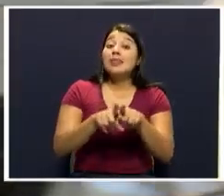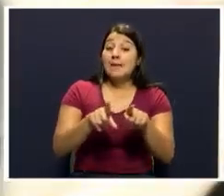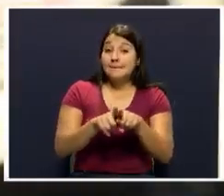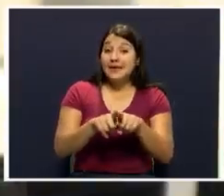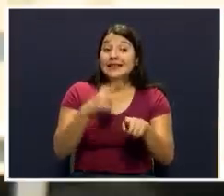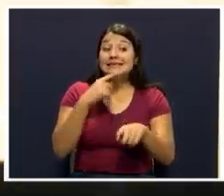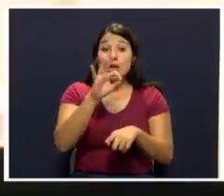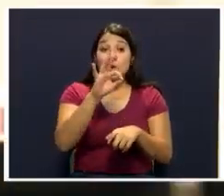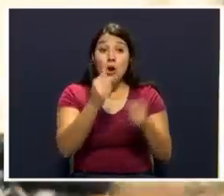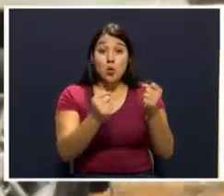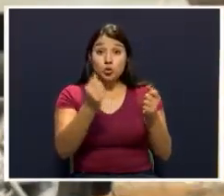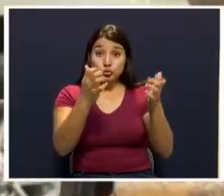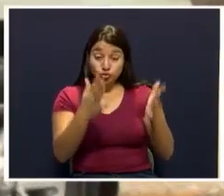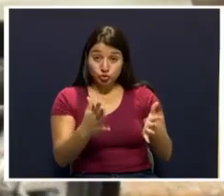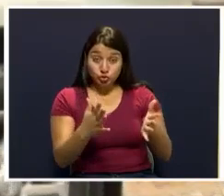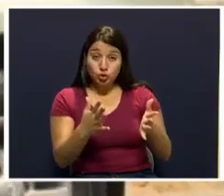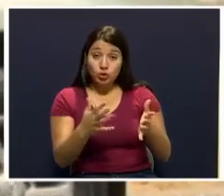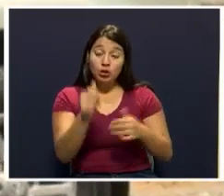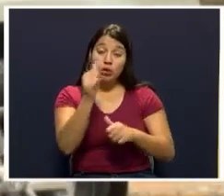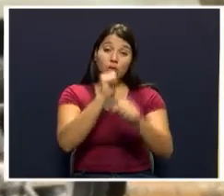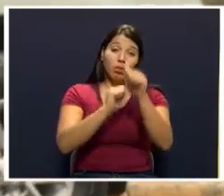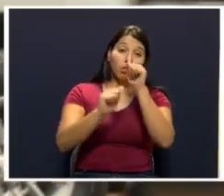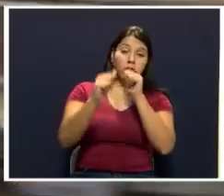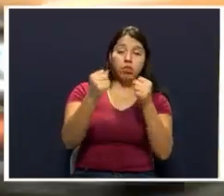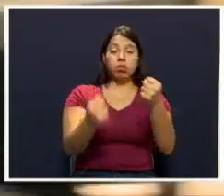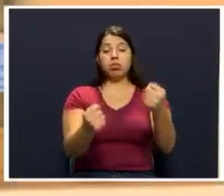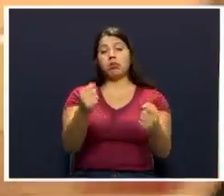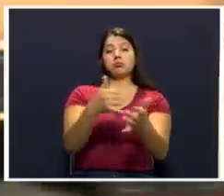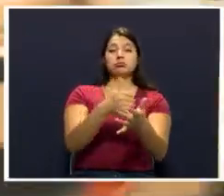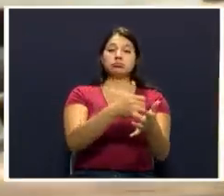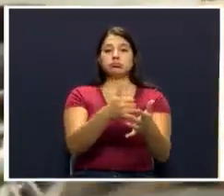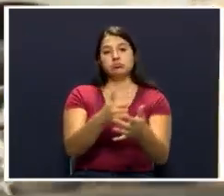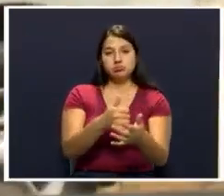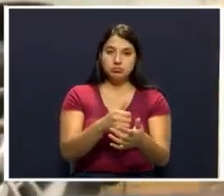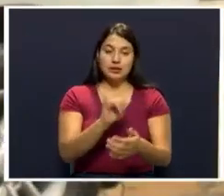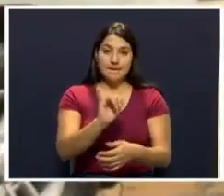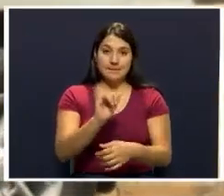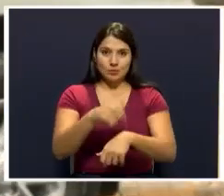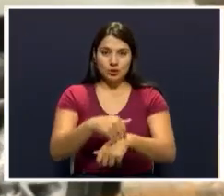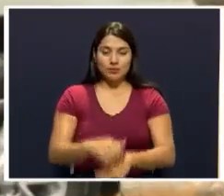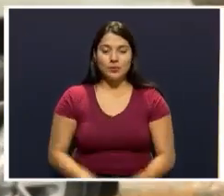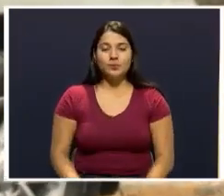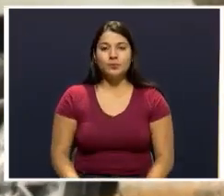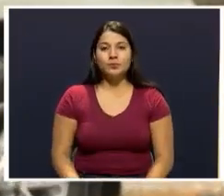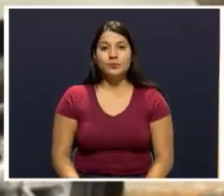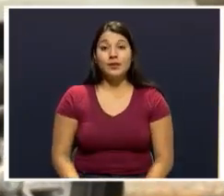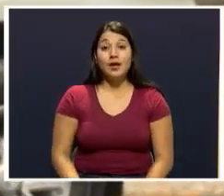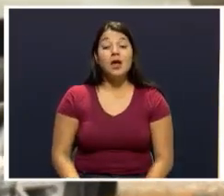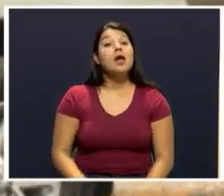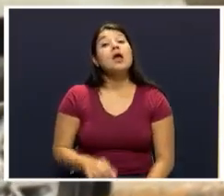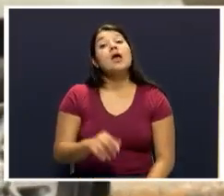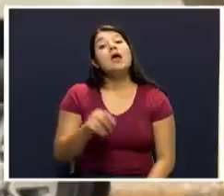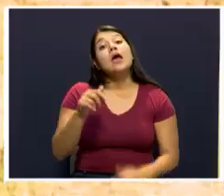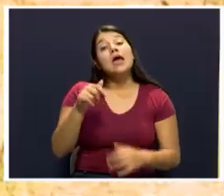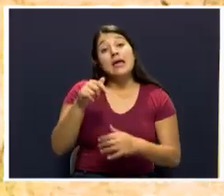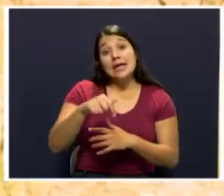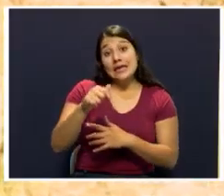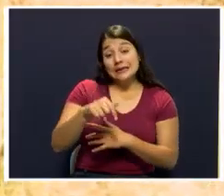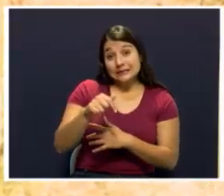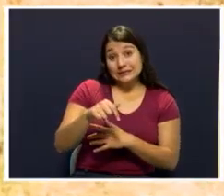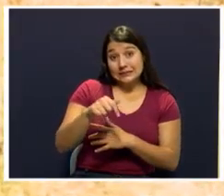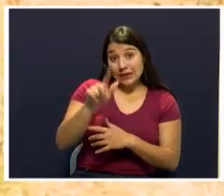9 conductores manejando bajo los efectos de licor en ese mismo periodo. Precisamente este lunes, durante un operativo de